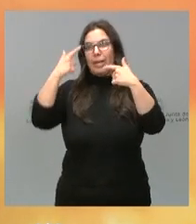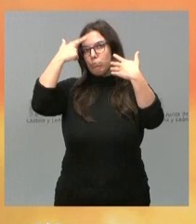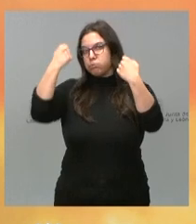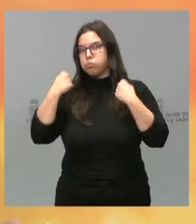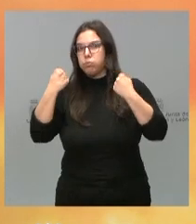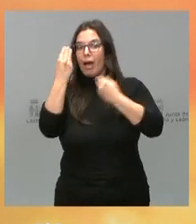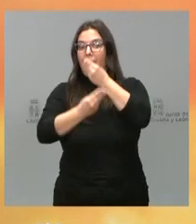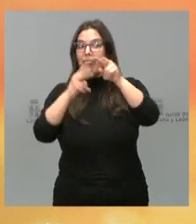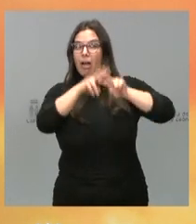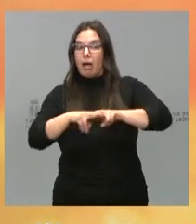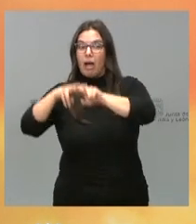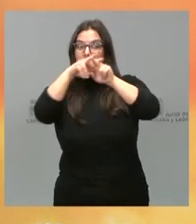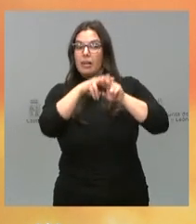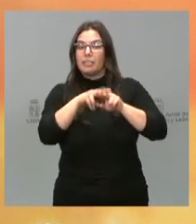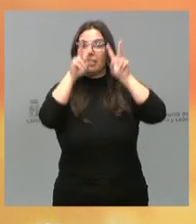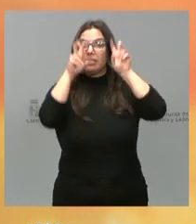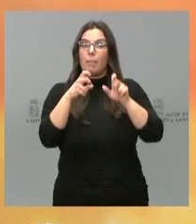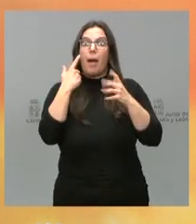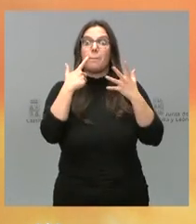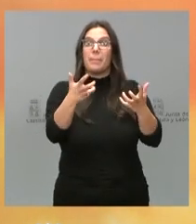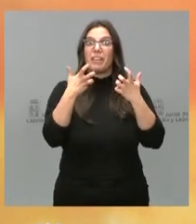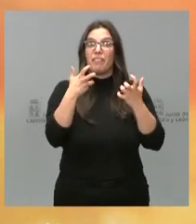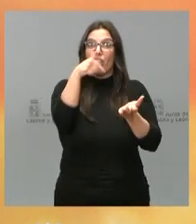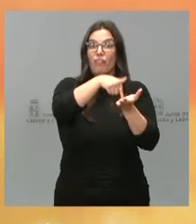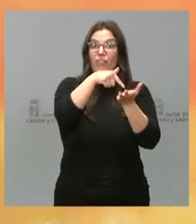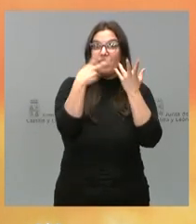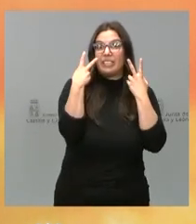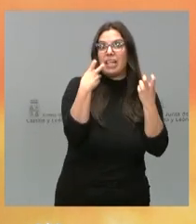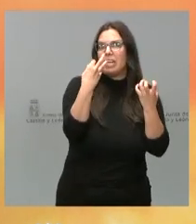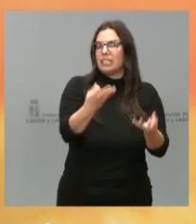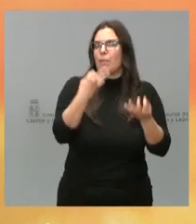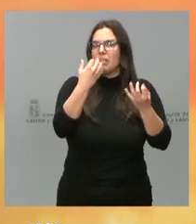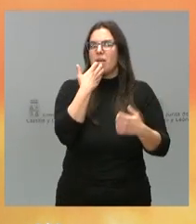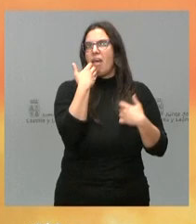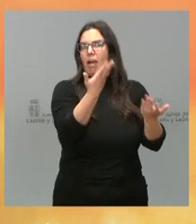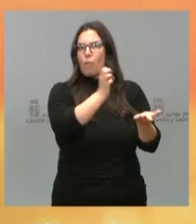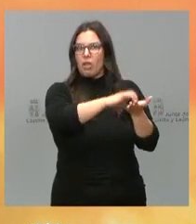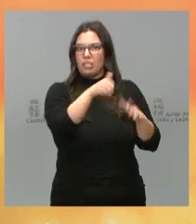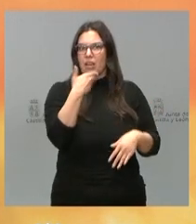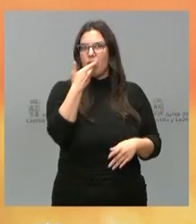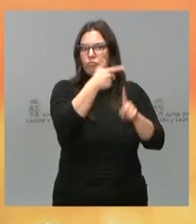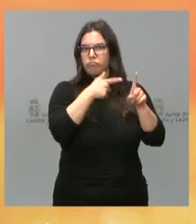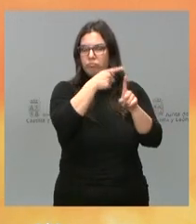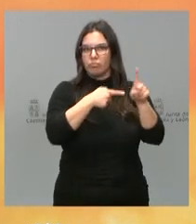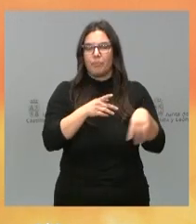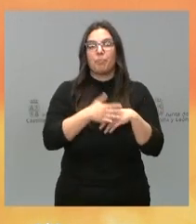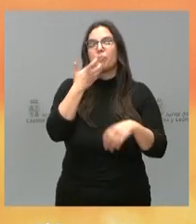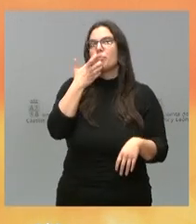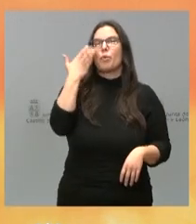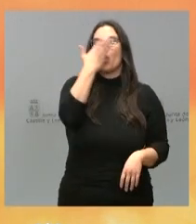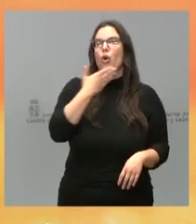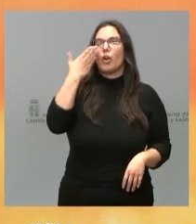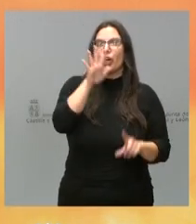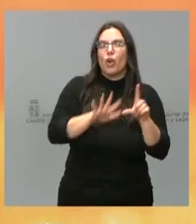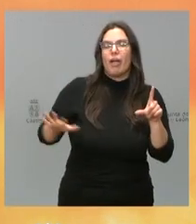Fiscales que ponen como siempre a Castilla y león como como un ejemplo no el colegio del